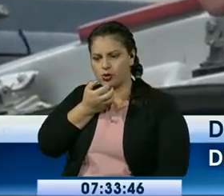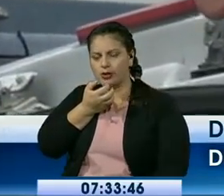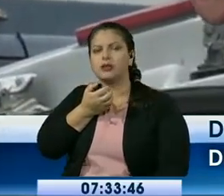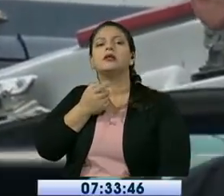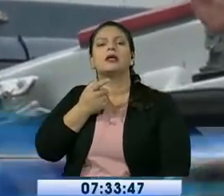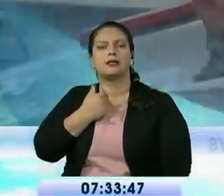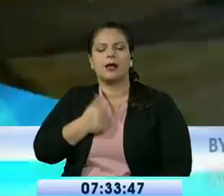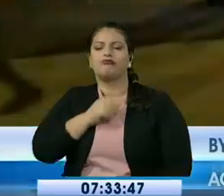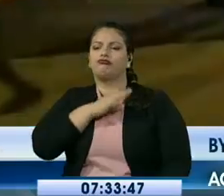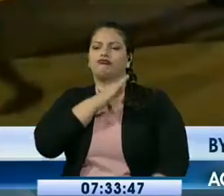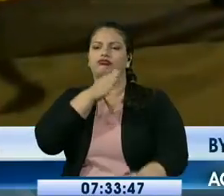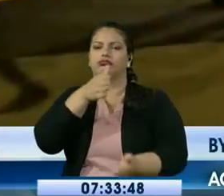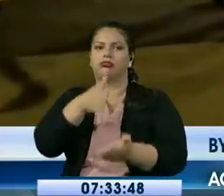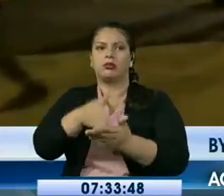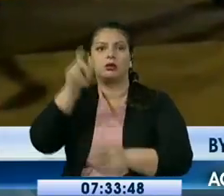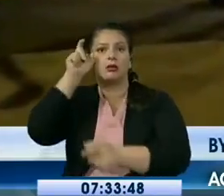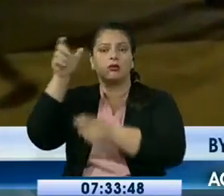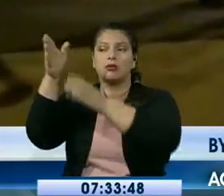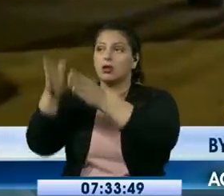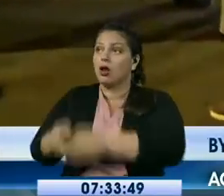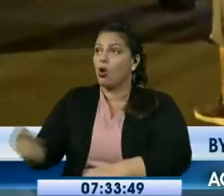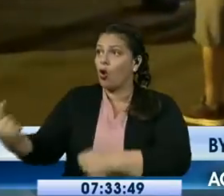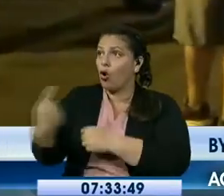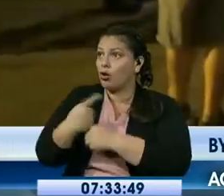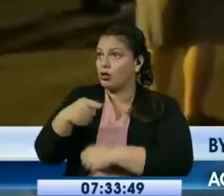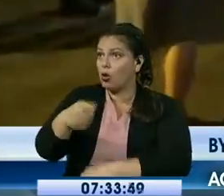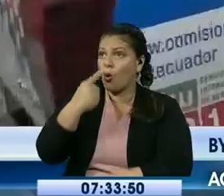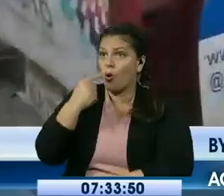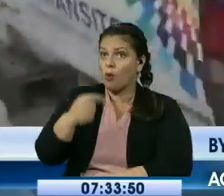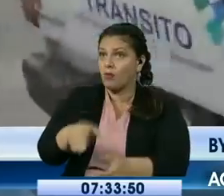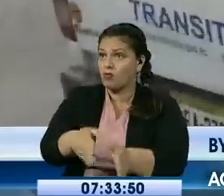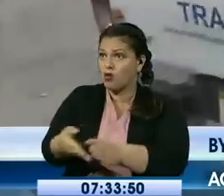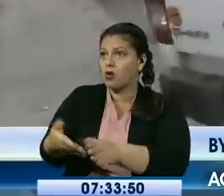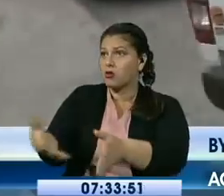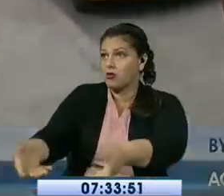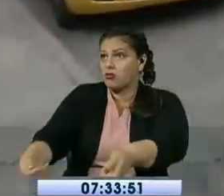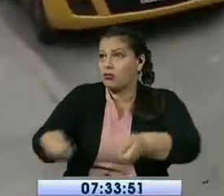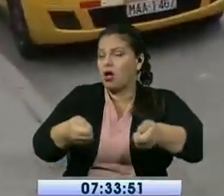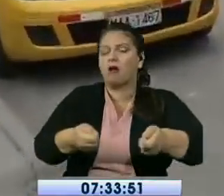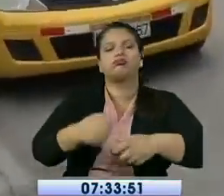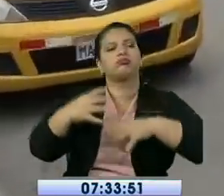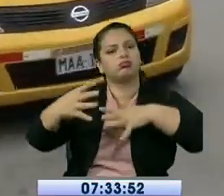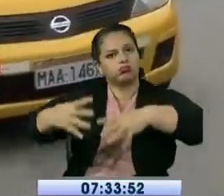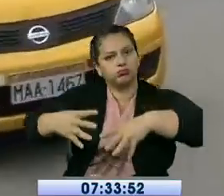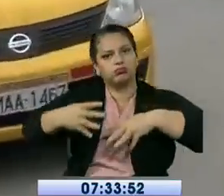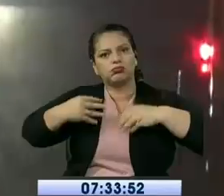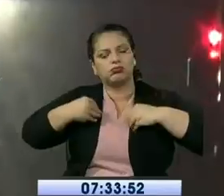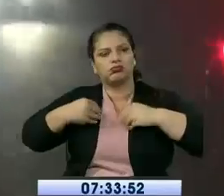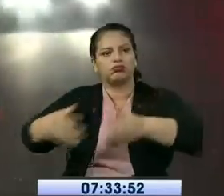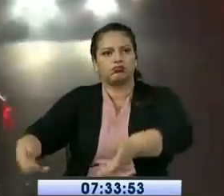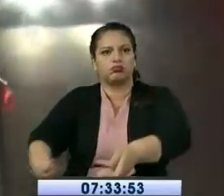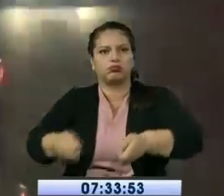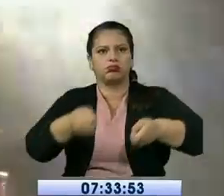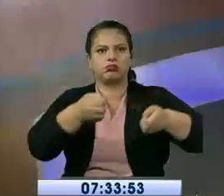levantamiento del cadáver. Desde la provincia de Manabí informó Johnny Armendariz.